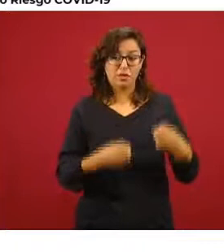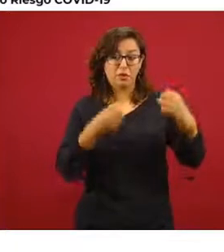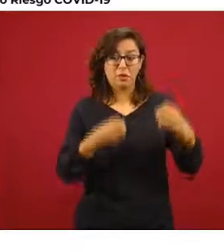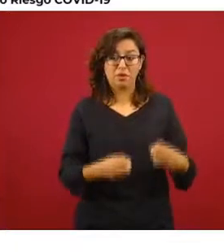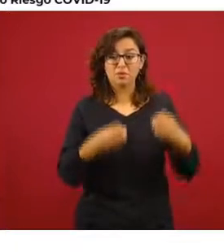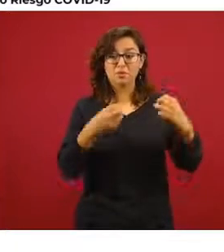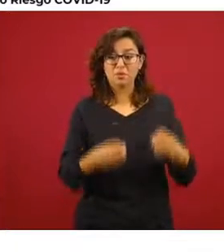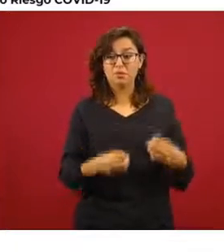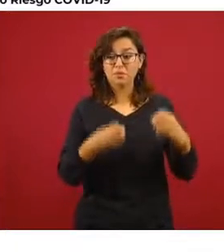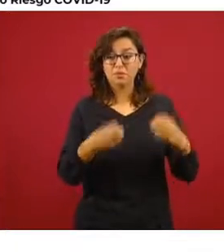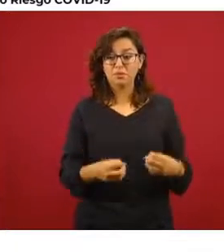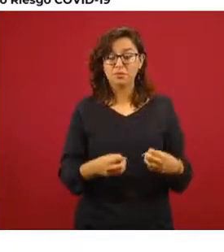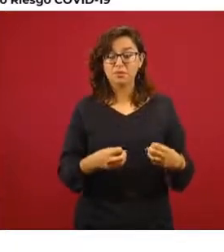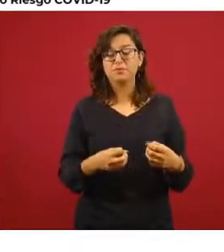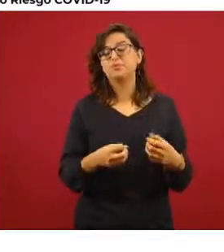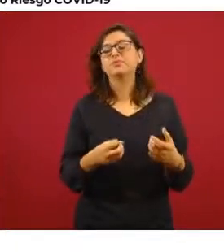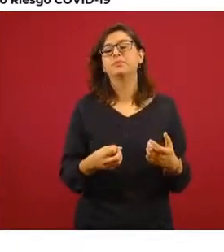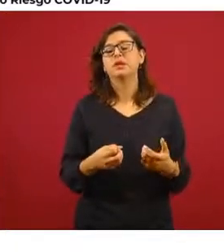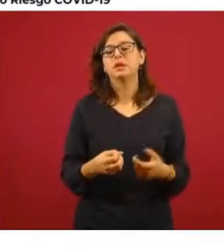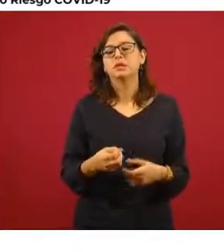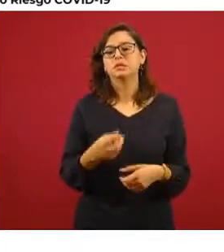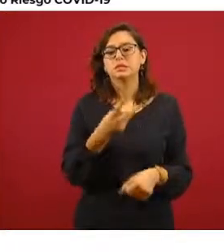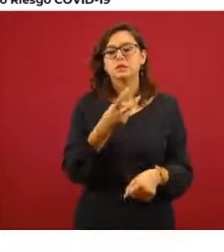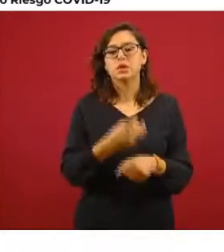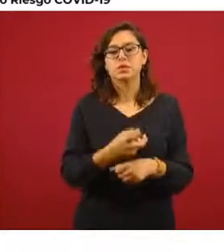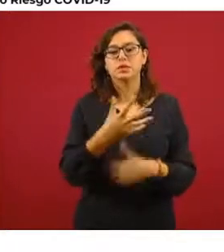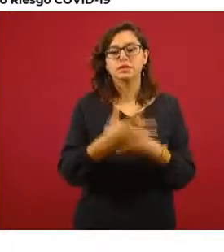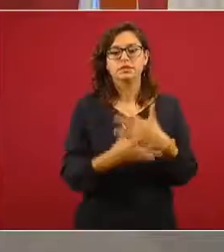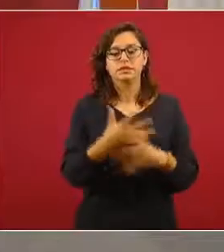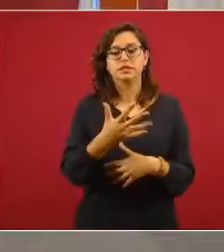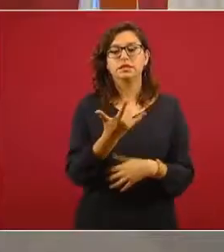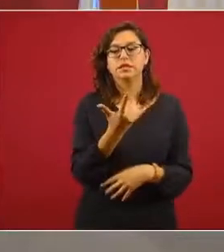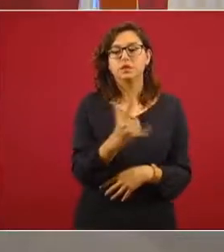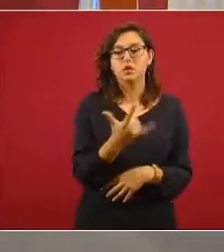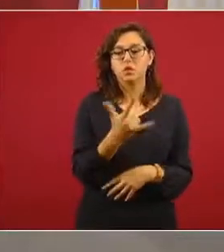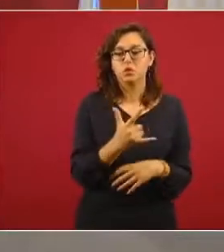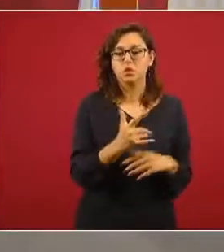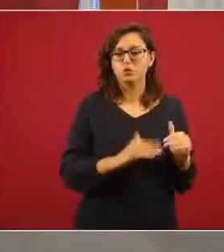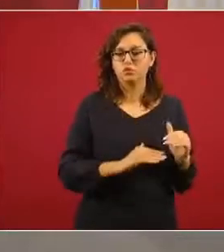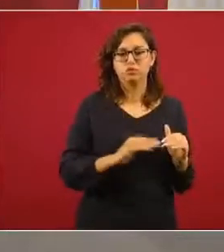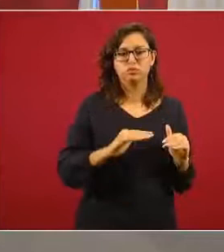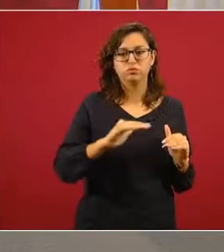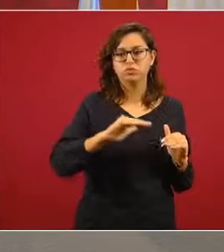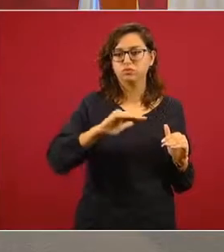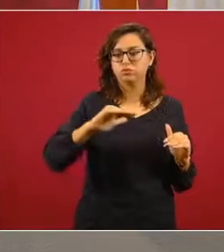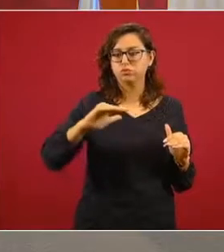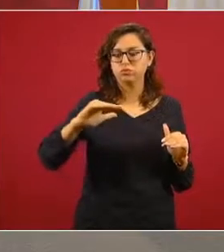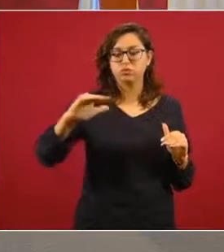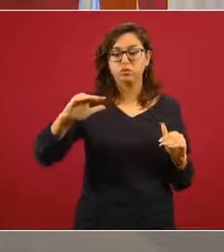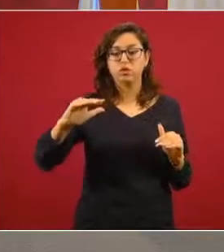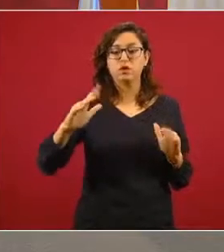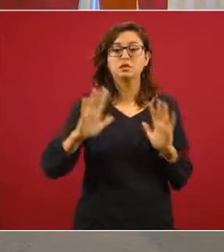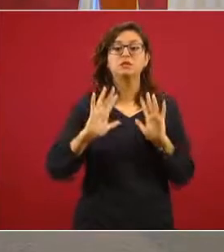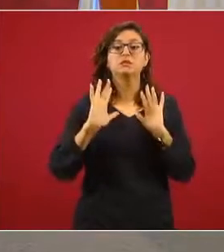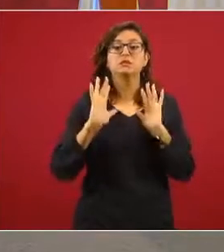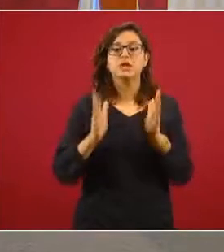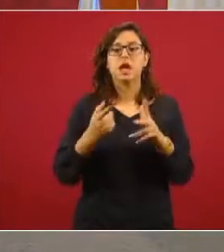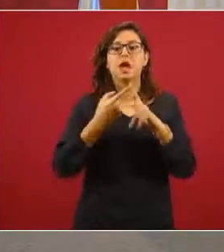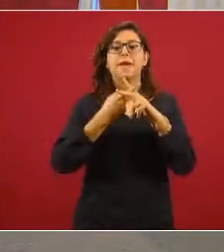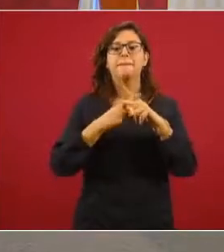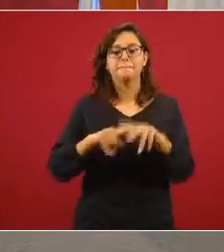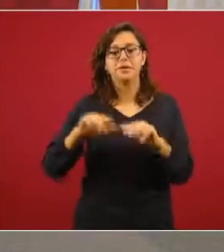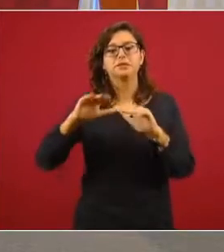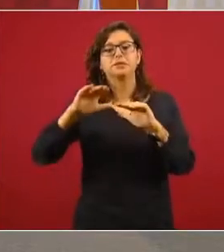a la segunda quincena de julio, meseta larga, y aparentemente en la última semana de agosto es donde ya